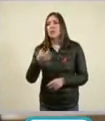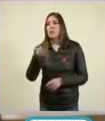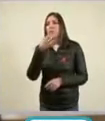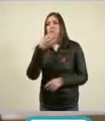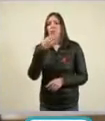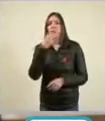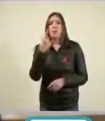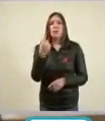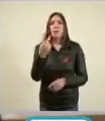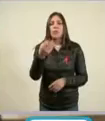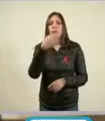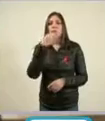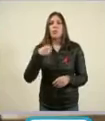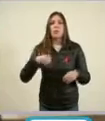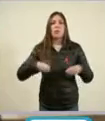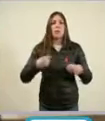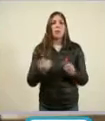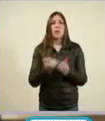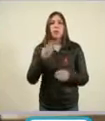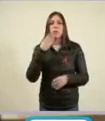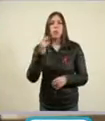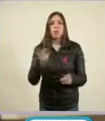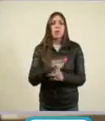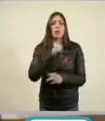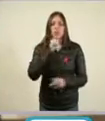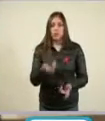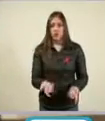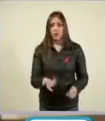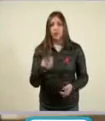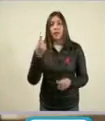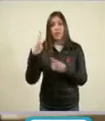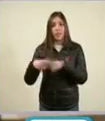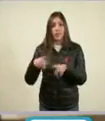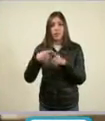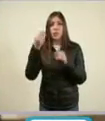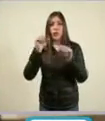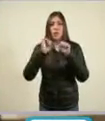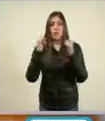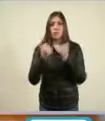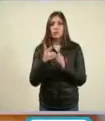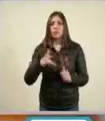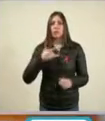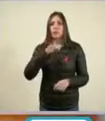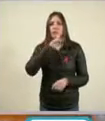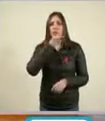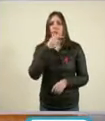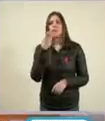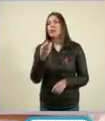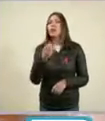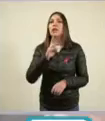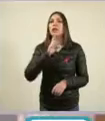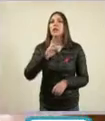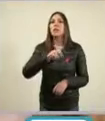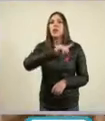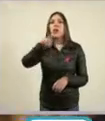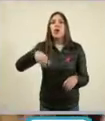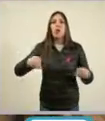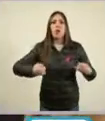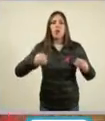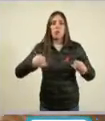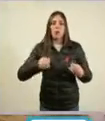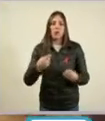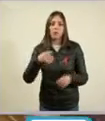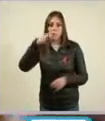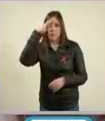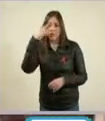a pasar nada. Y no lo digo yo, muchas asociaciones están preocupadas porque esta es una respuesta muy común en los jóvenes.